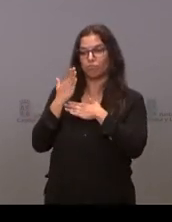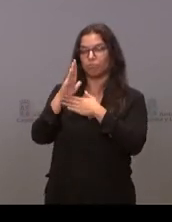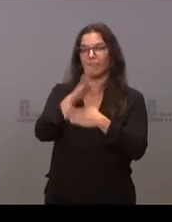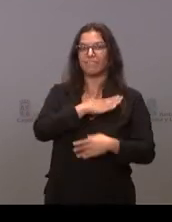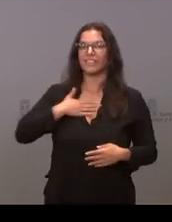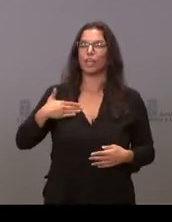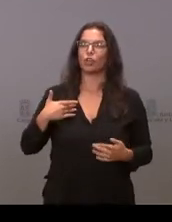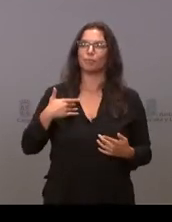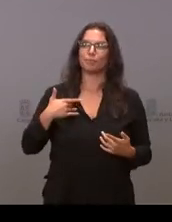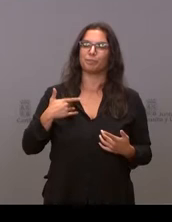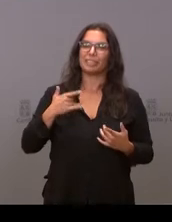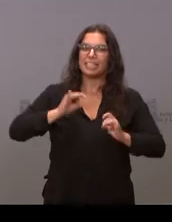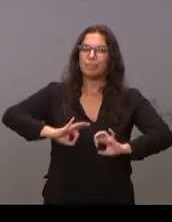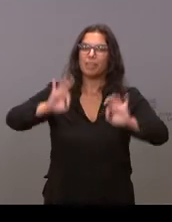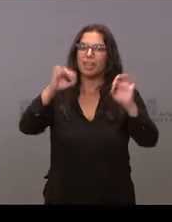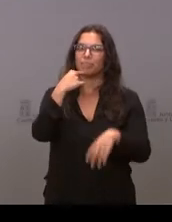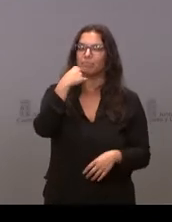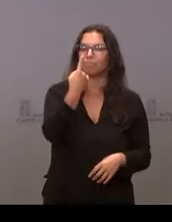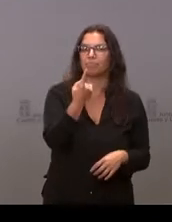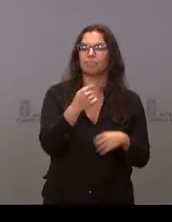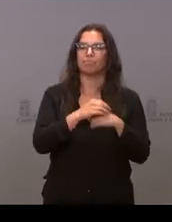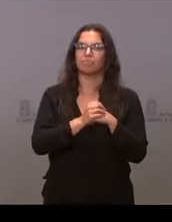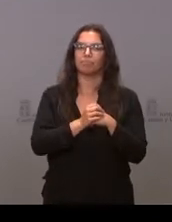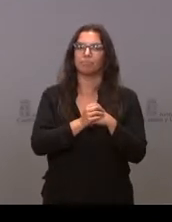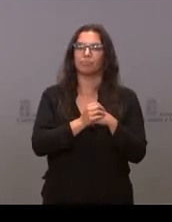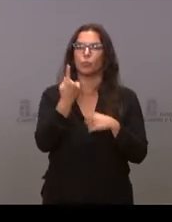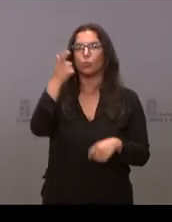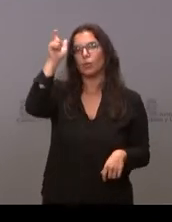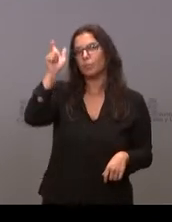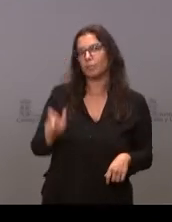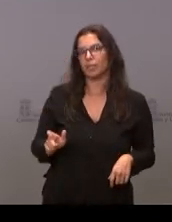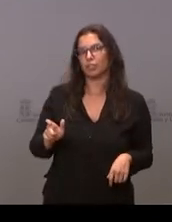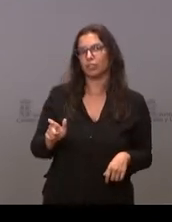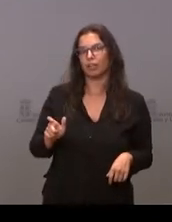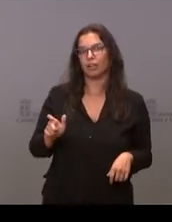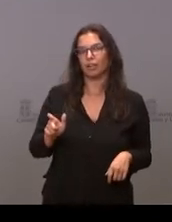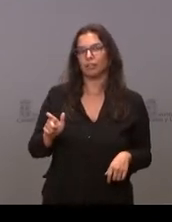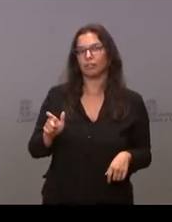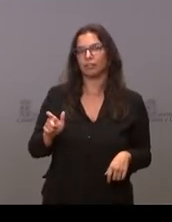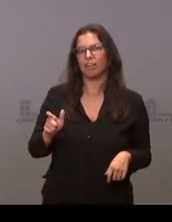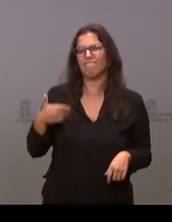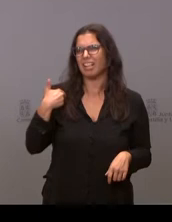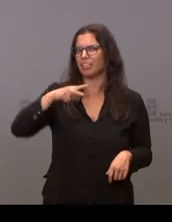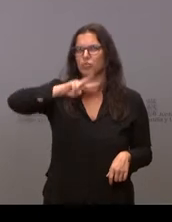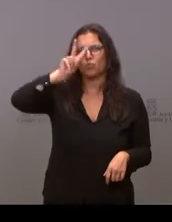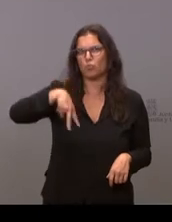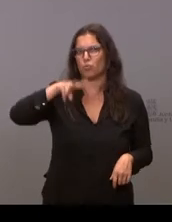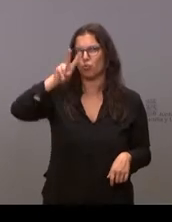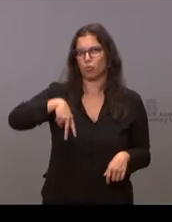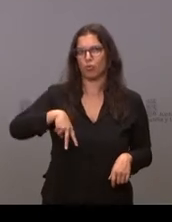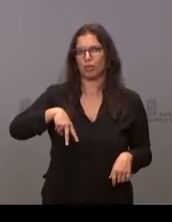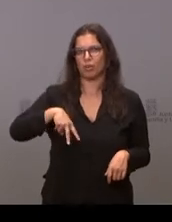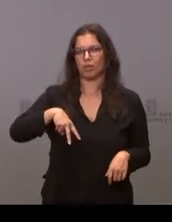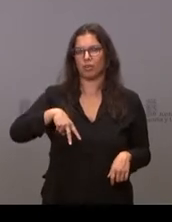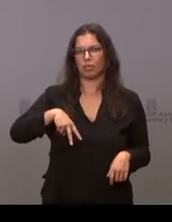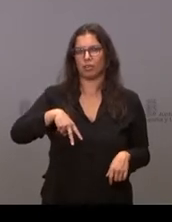referencia especial a una persona que no ha faltado nunca en una feria como esta, la de Salamanca, que